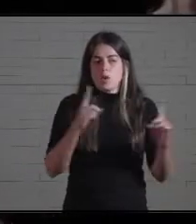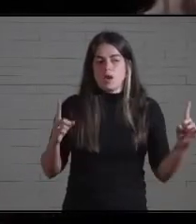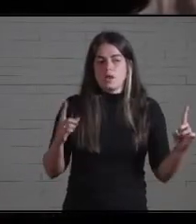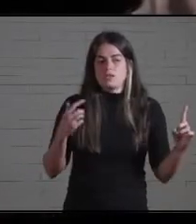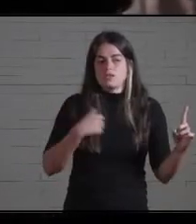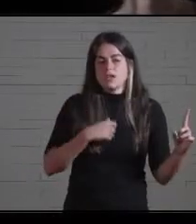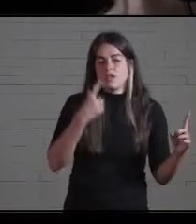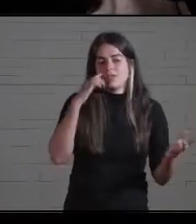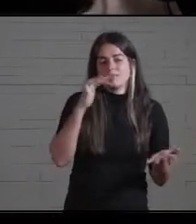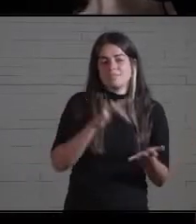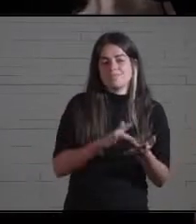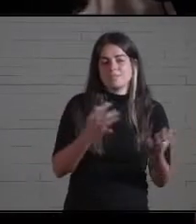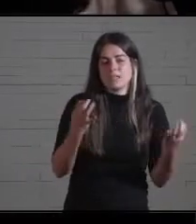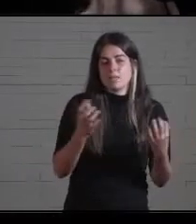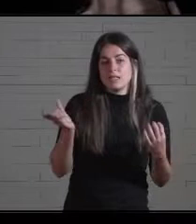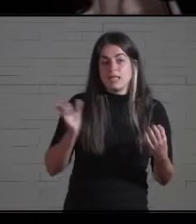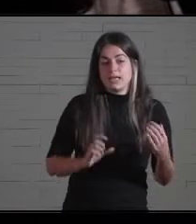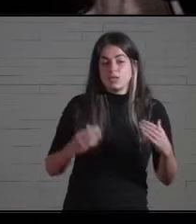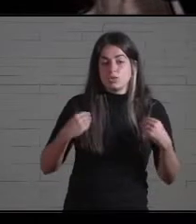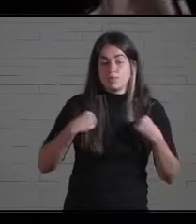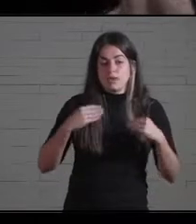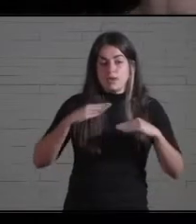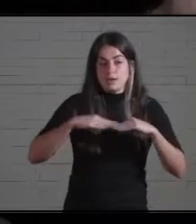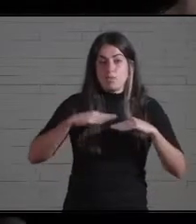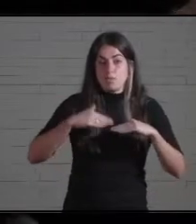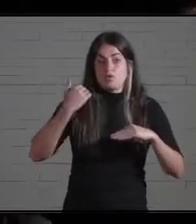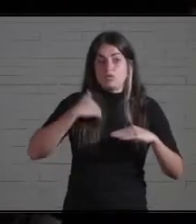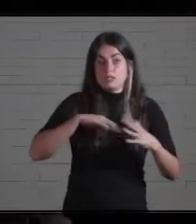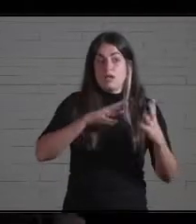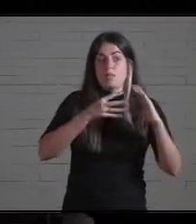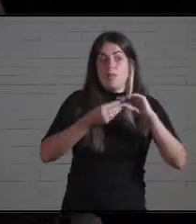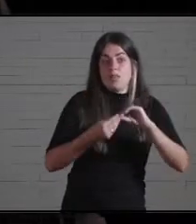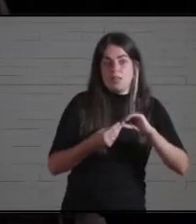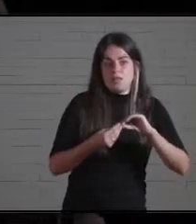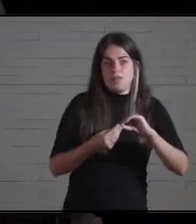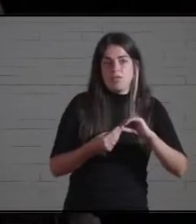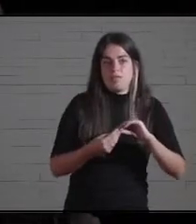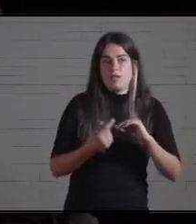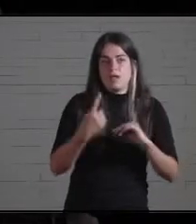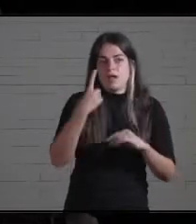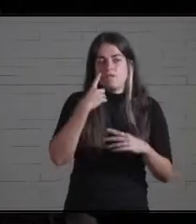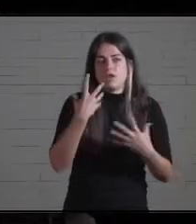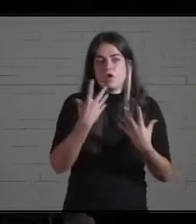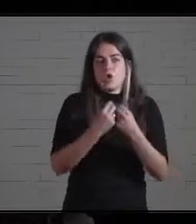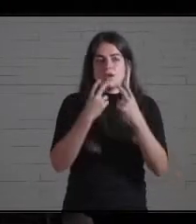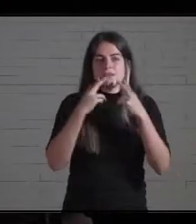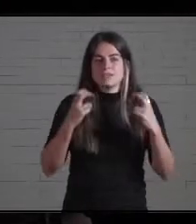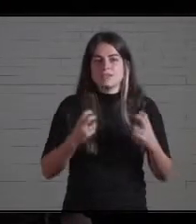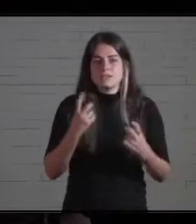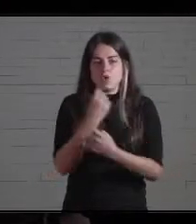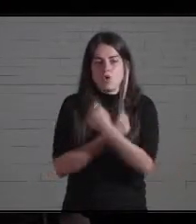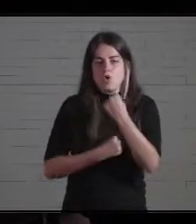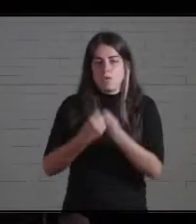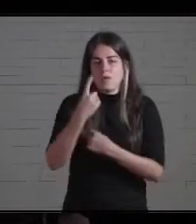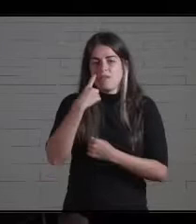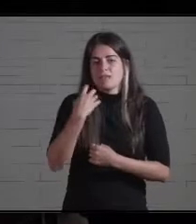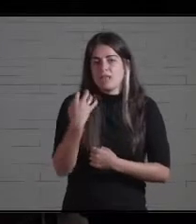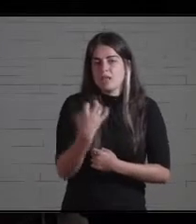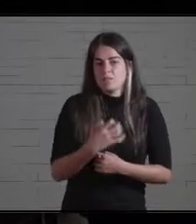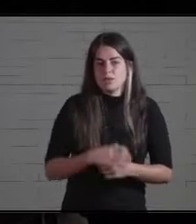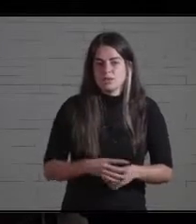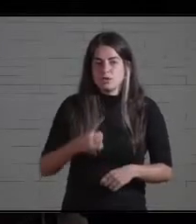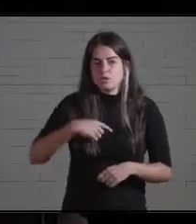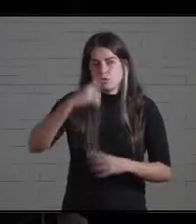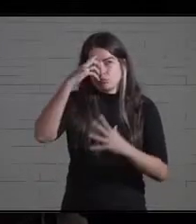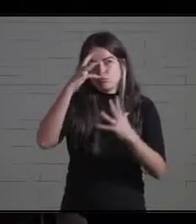estaba implementado el ingreso mínimo vital, con el estrés económico. Hemos